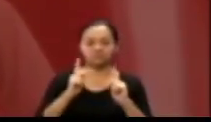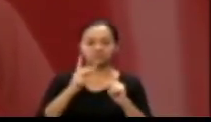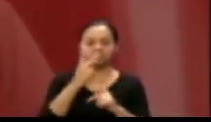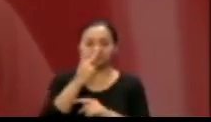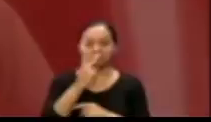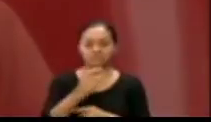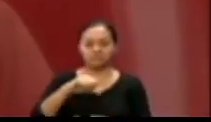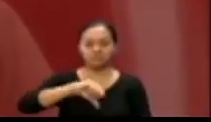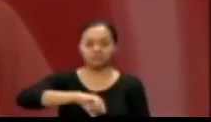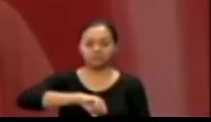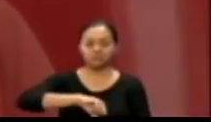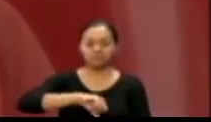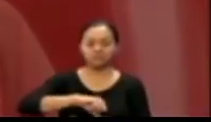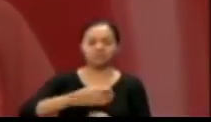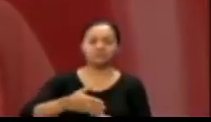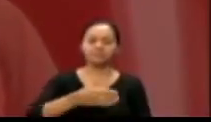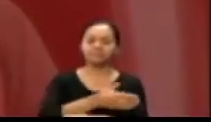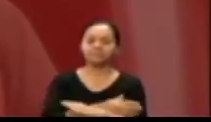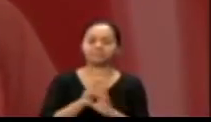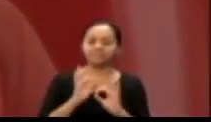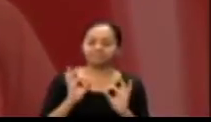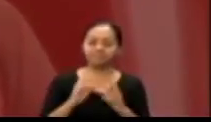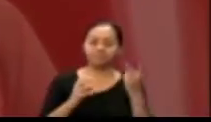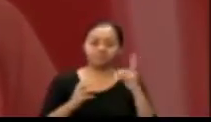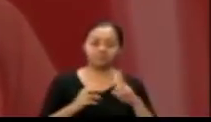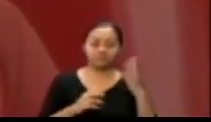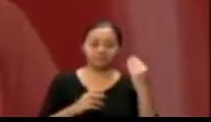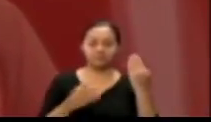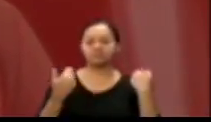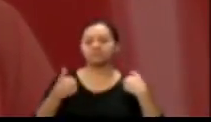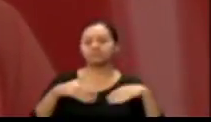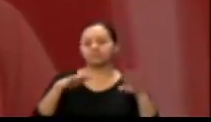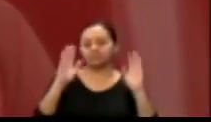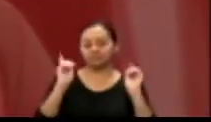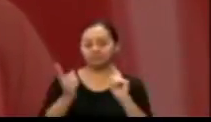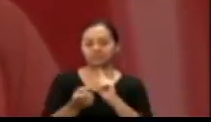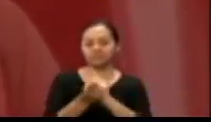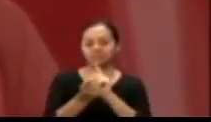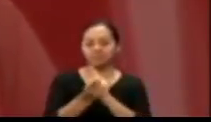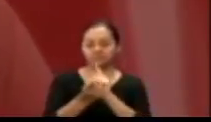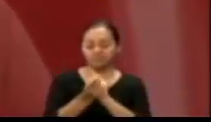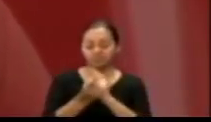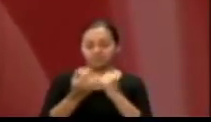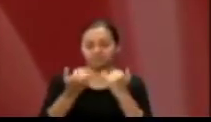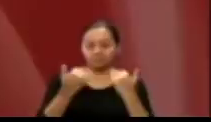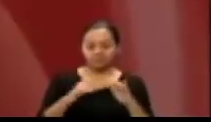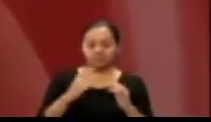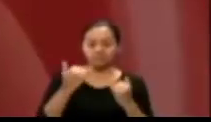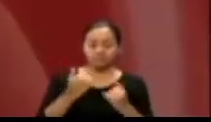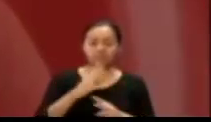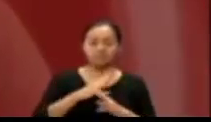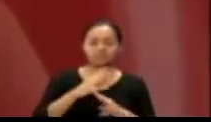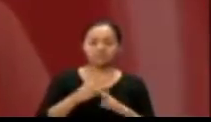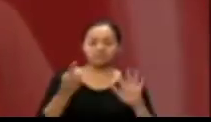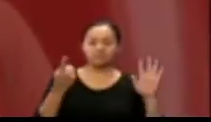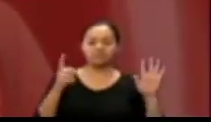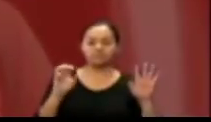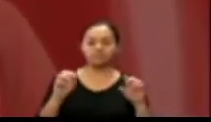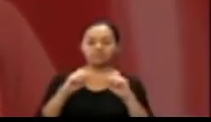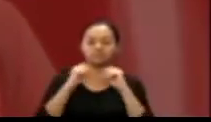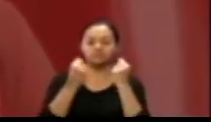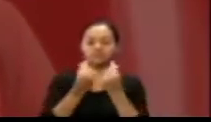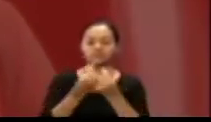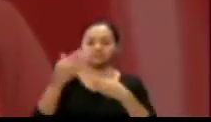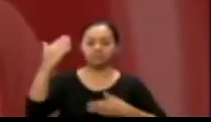se convierte en sede. Recordemos también que ya en el 2014 se realizó este importante evento, pero hoy se habla de más de 60